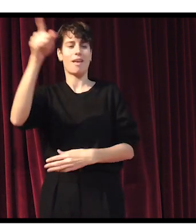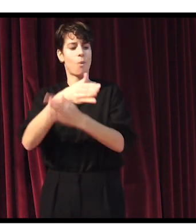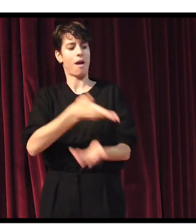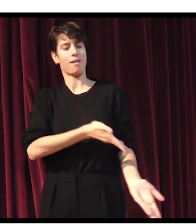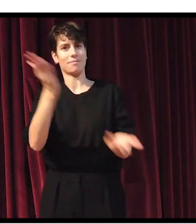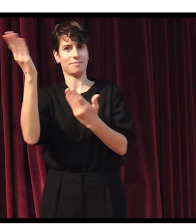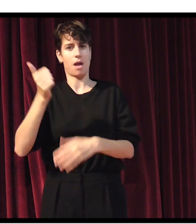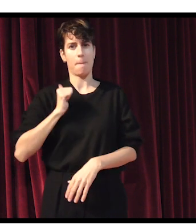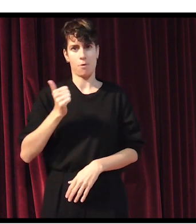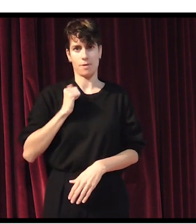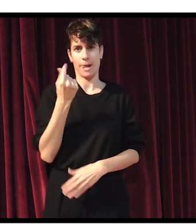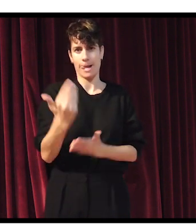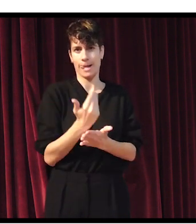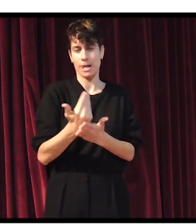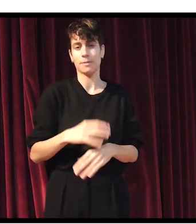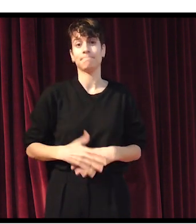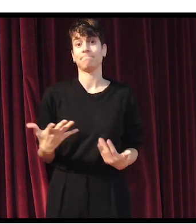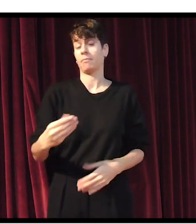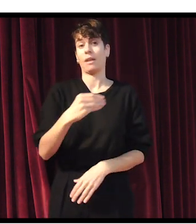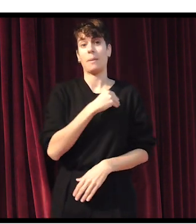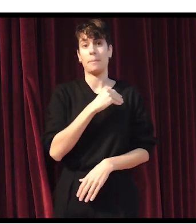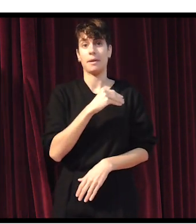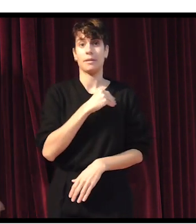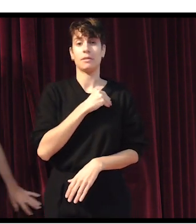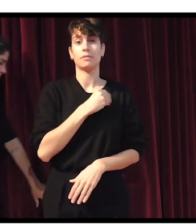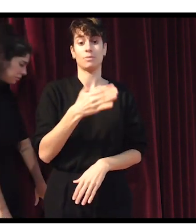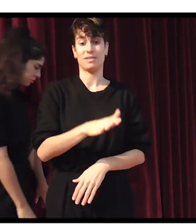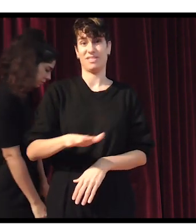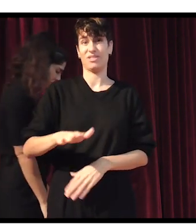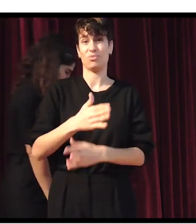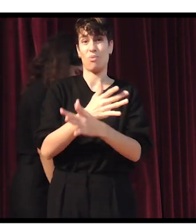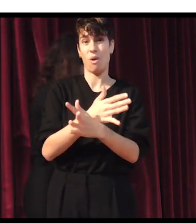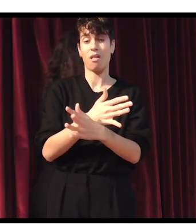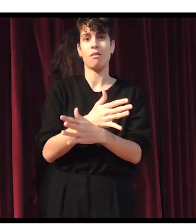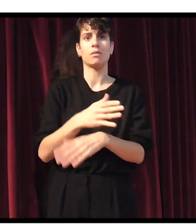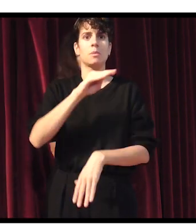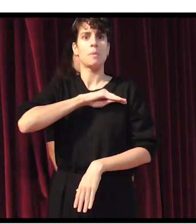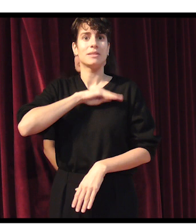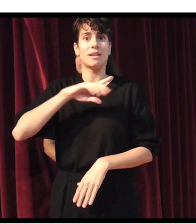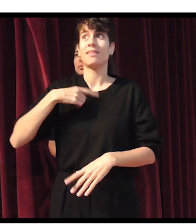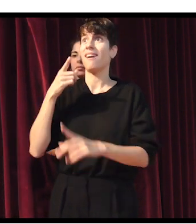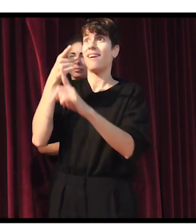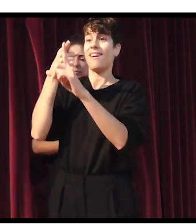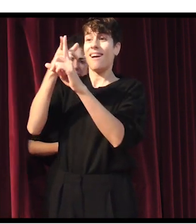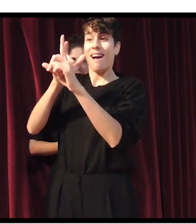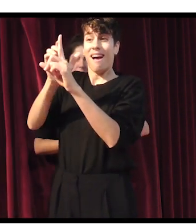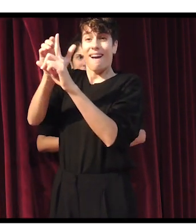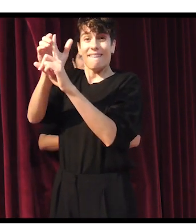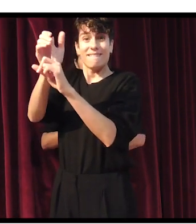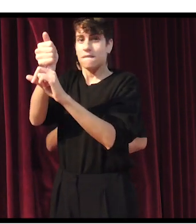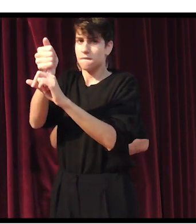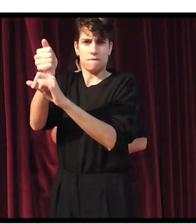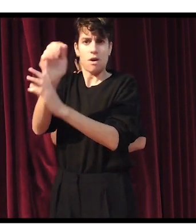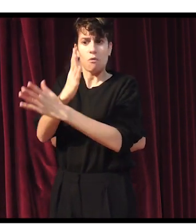oportunidad. Desgraciadamente, un altísimo porcentaje de jugadores se quedaban por el camino y no solo no llegaban a